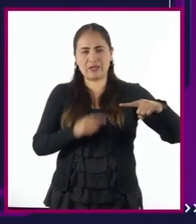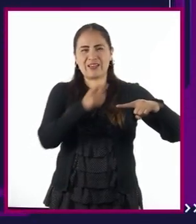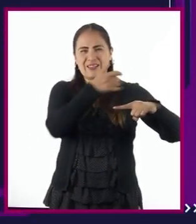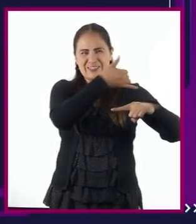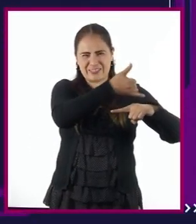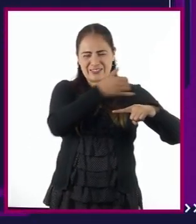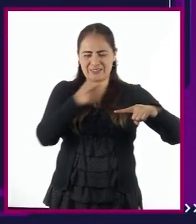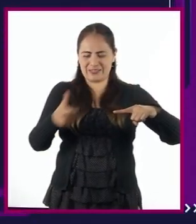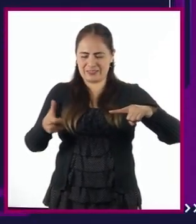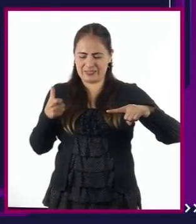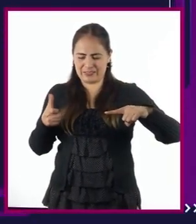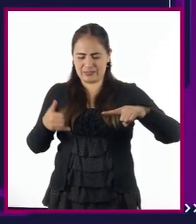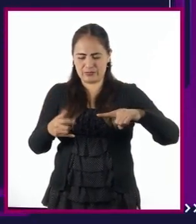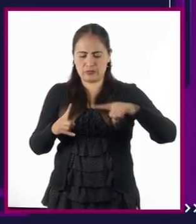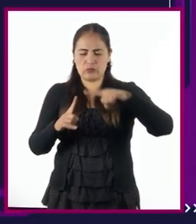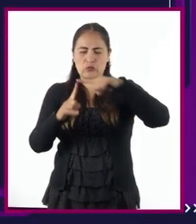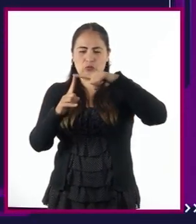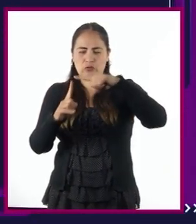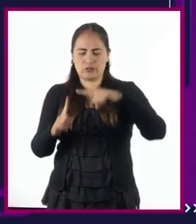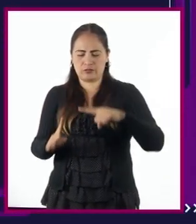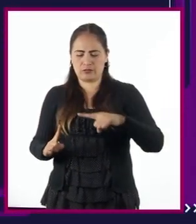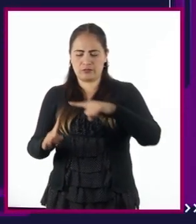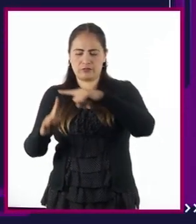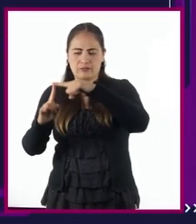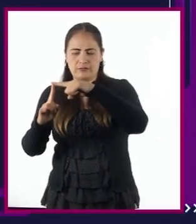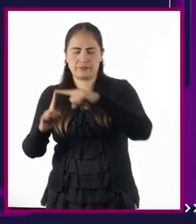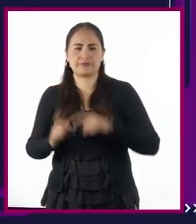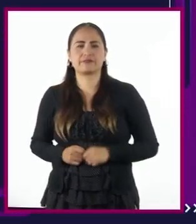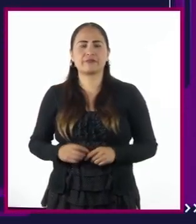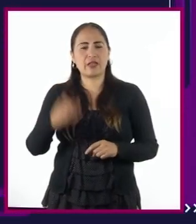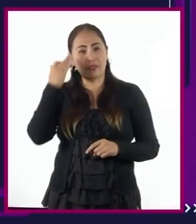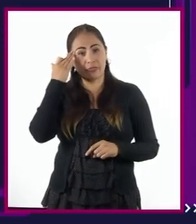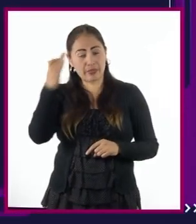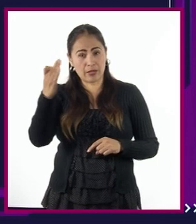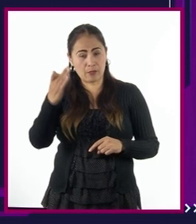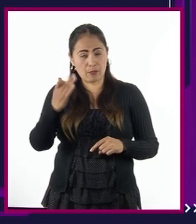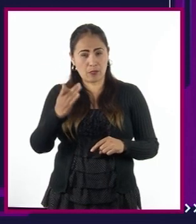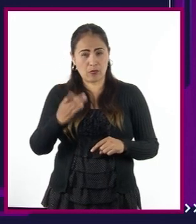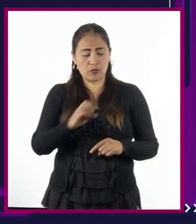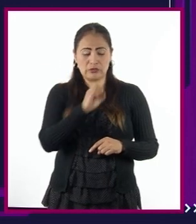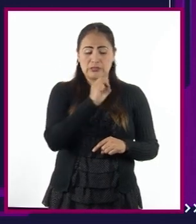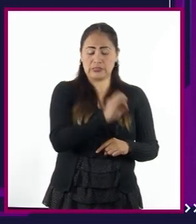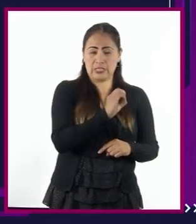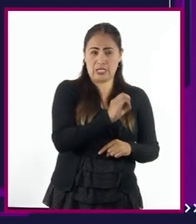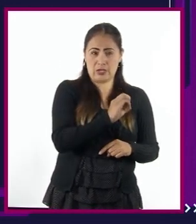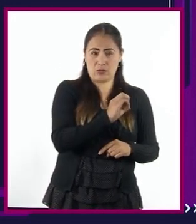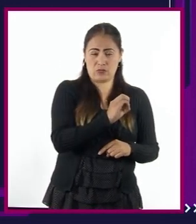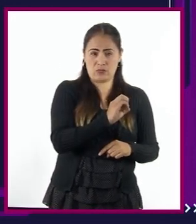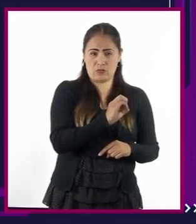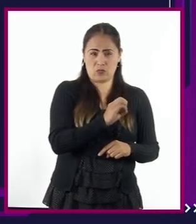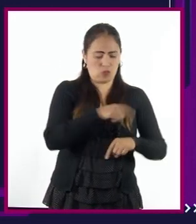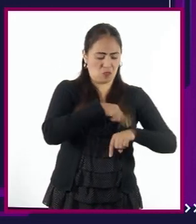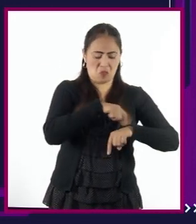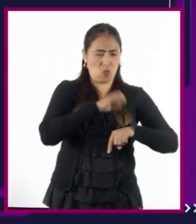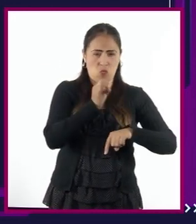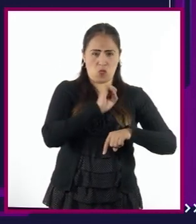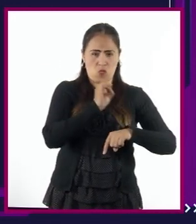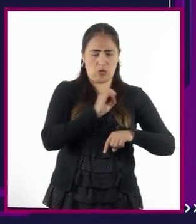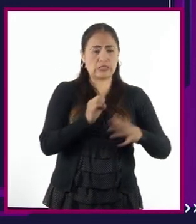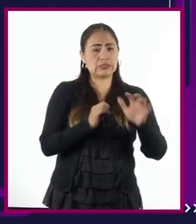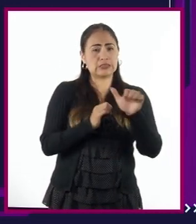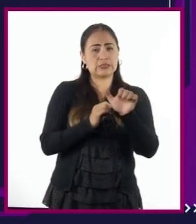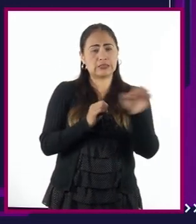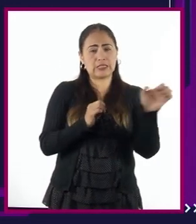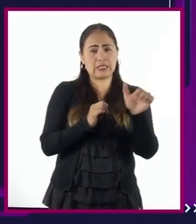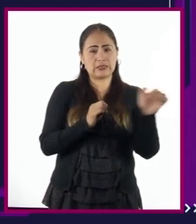ejemplo, la primera marca irá con un tiempo de inicio de 0 horas y 600